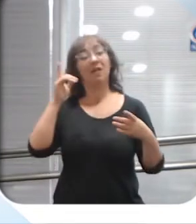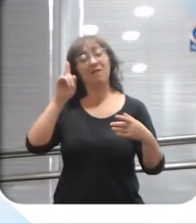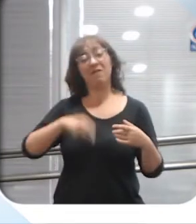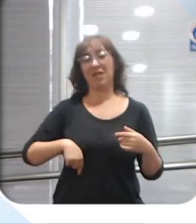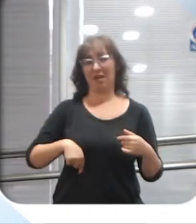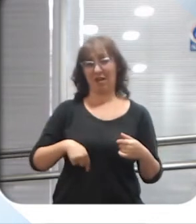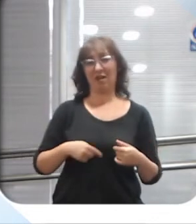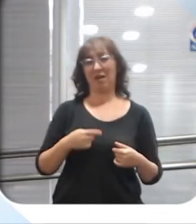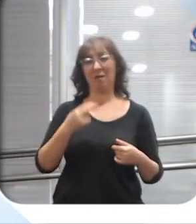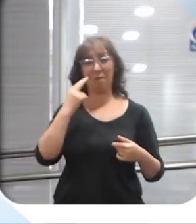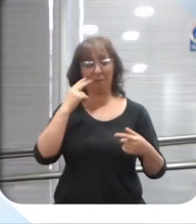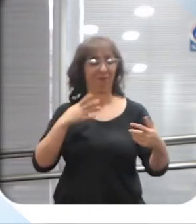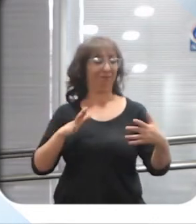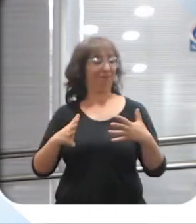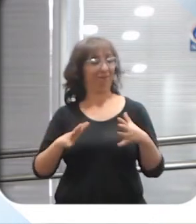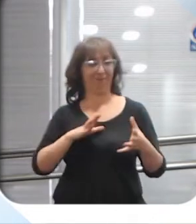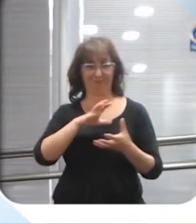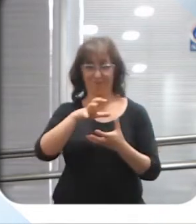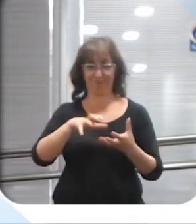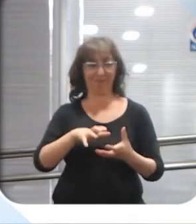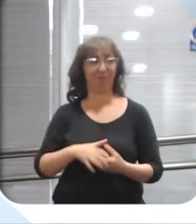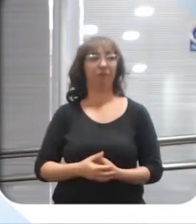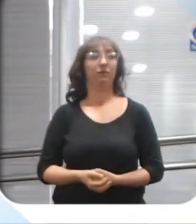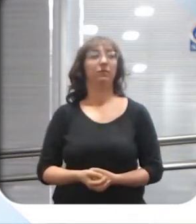así decirlo.